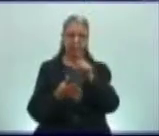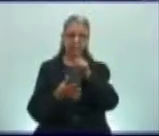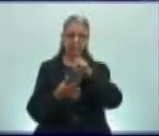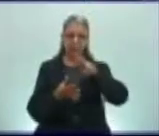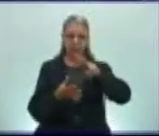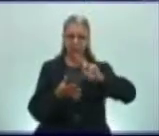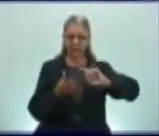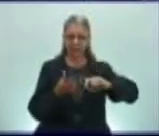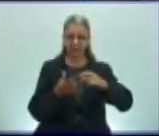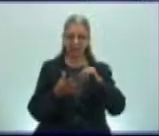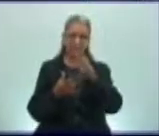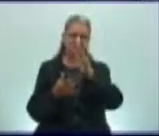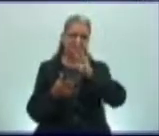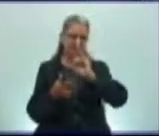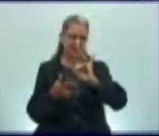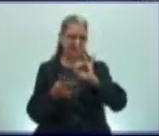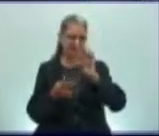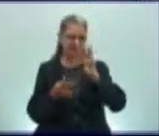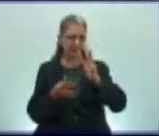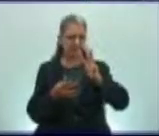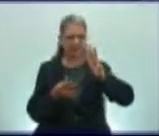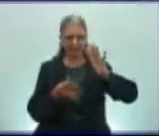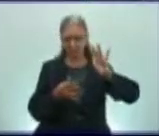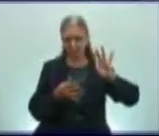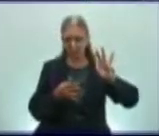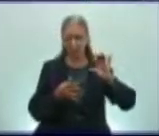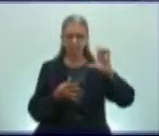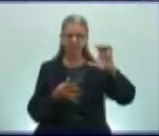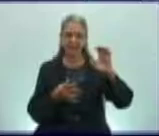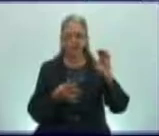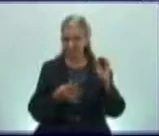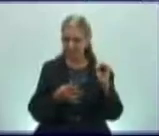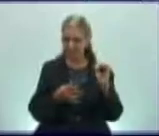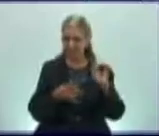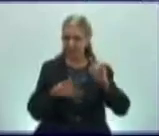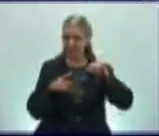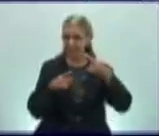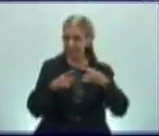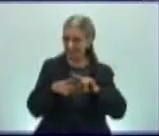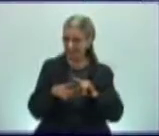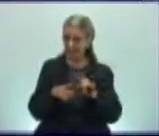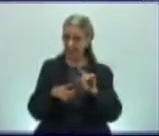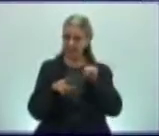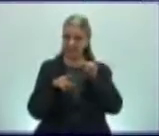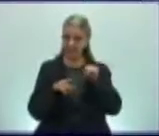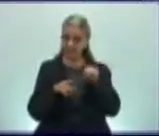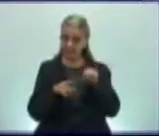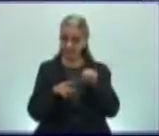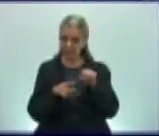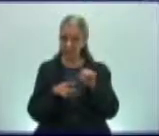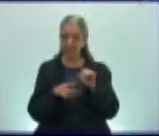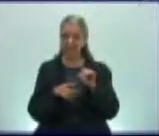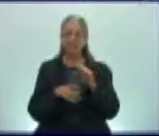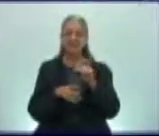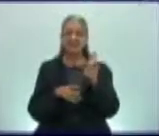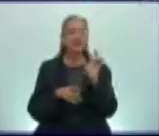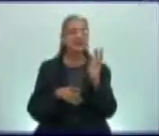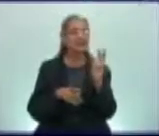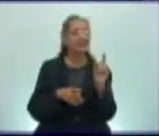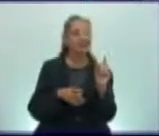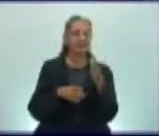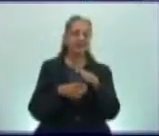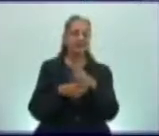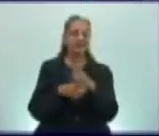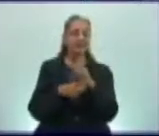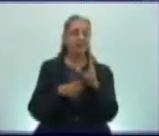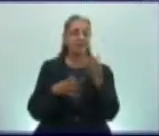12,738 centímetros. De igual manera, vamos a expresarlo con sus cifras significativas y en este